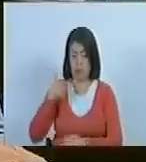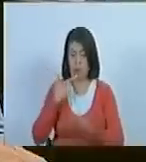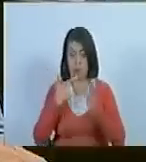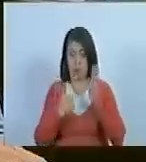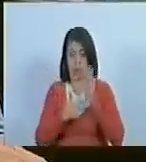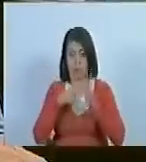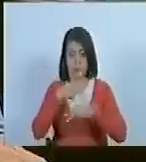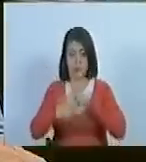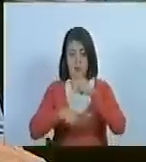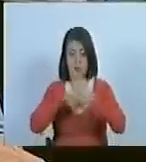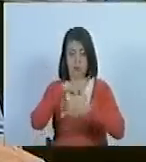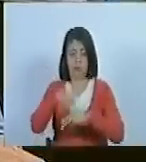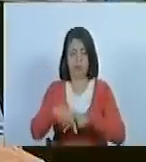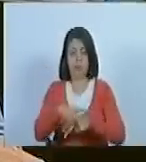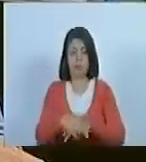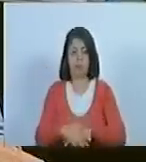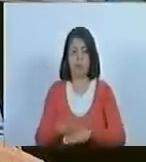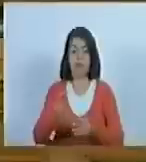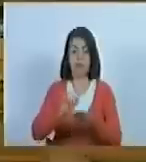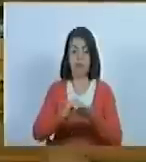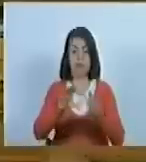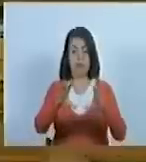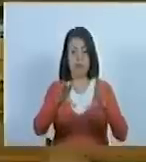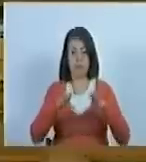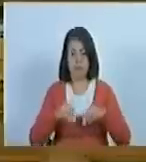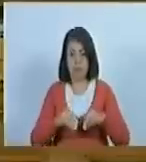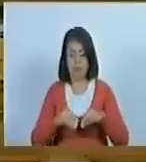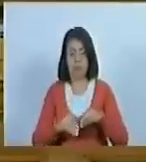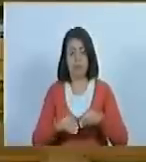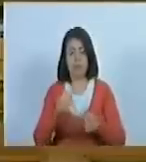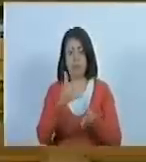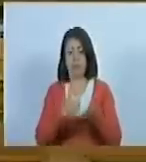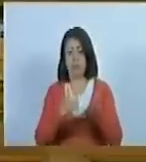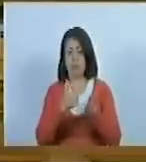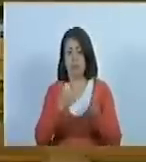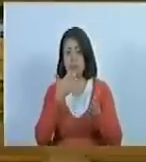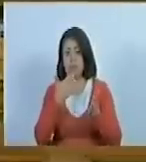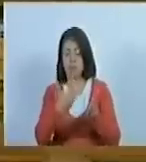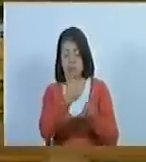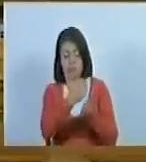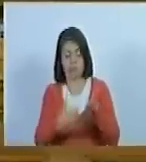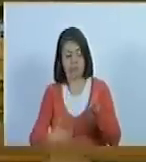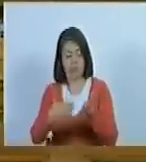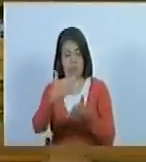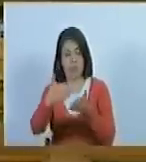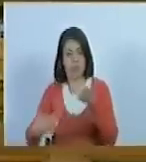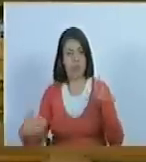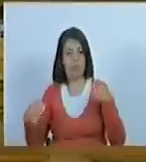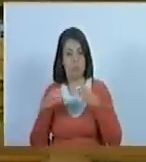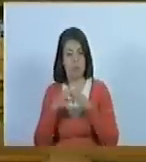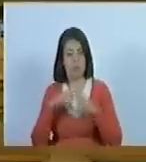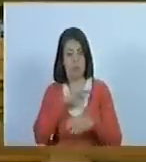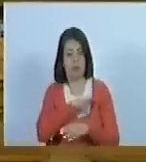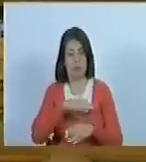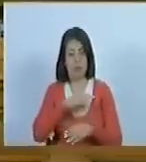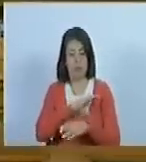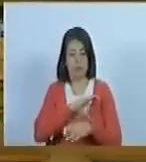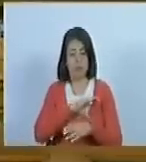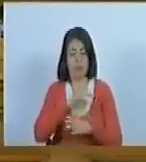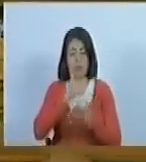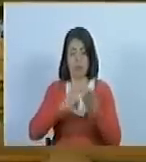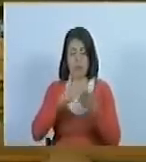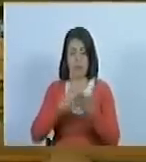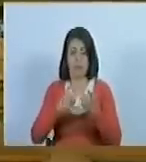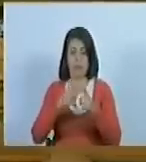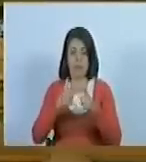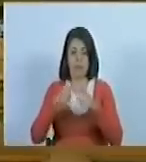el proceso de recepción de las solicitudes para conformar el comité de postulaciones,